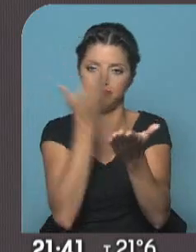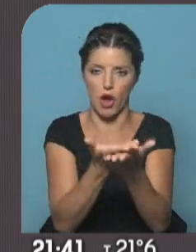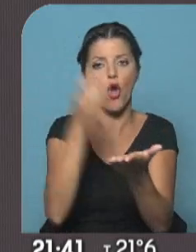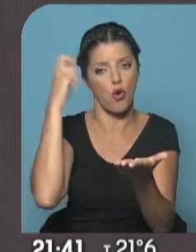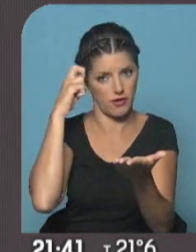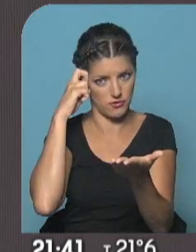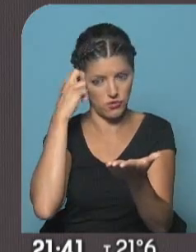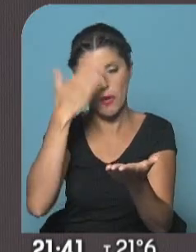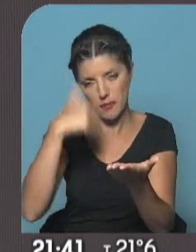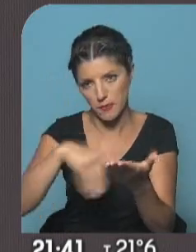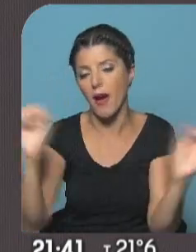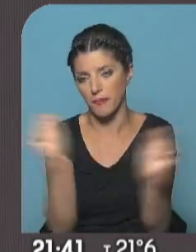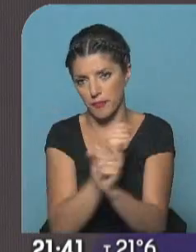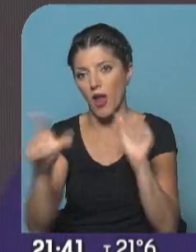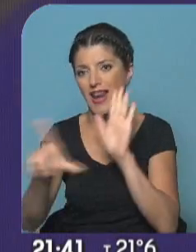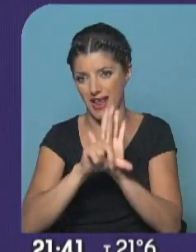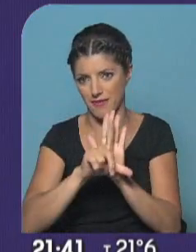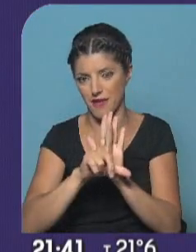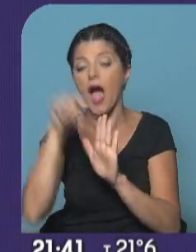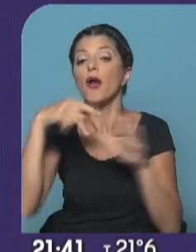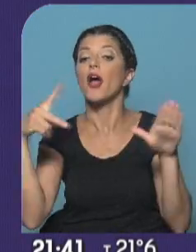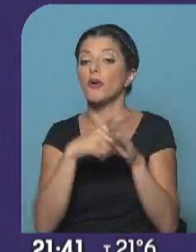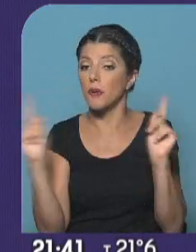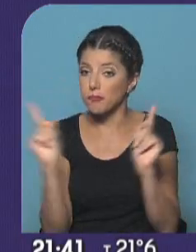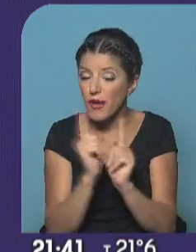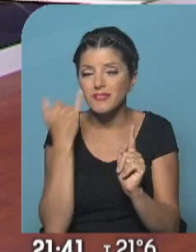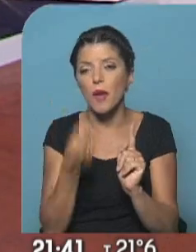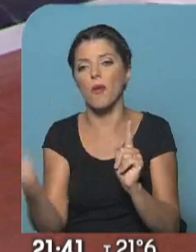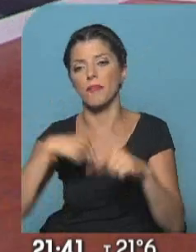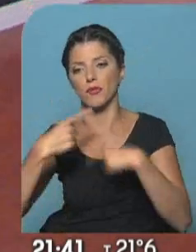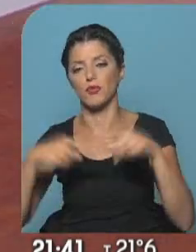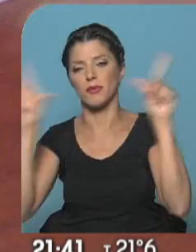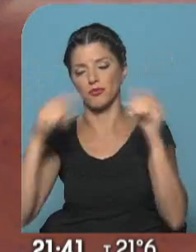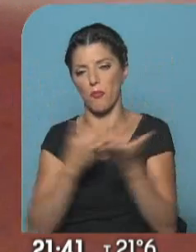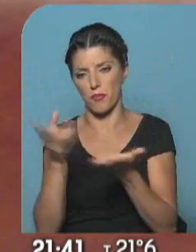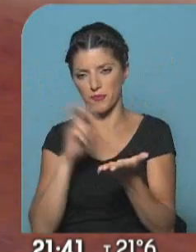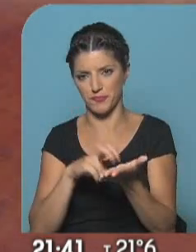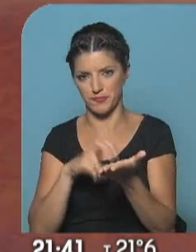de transformarse en ley. Breve pausa, enseguida seguimos con el Noti Central de la TV Pública.